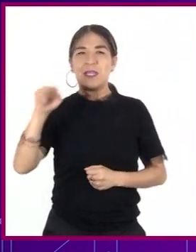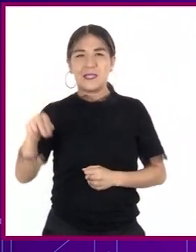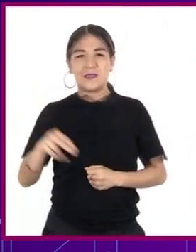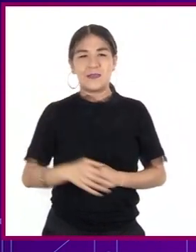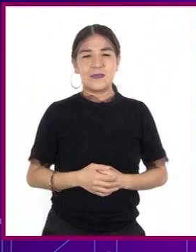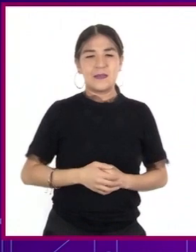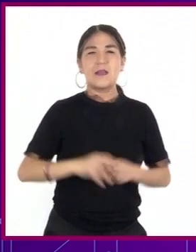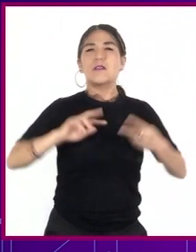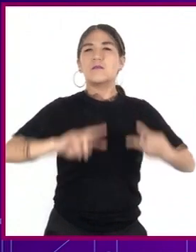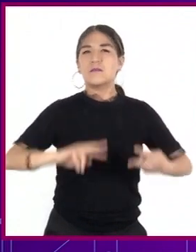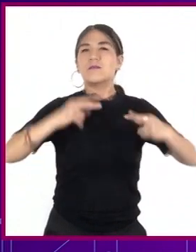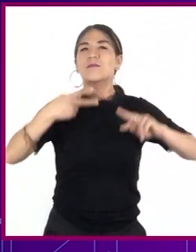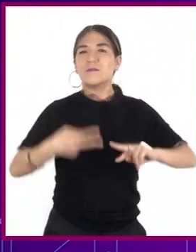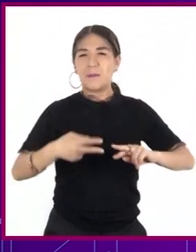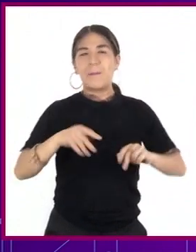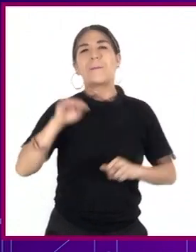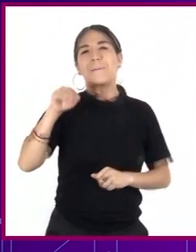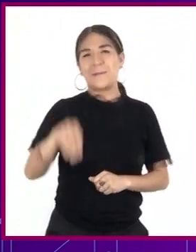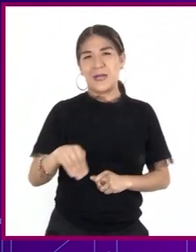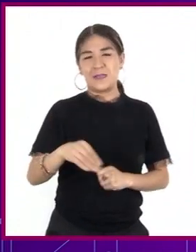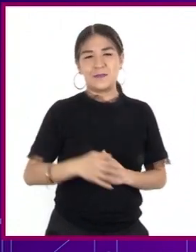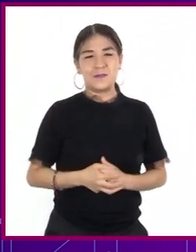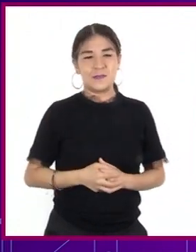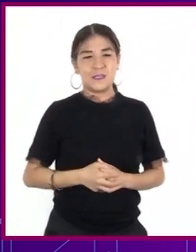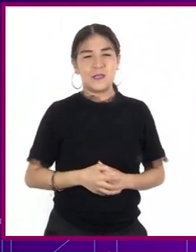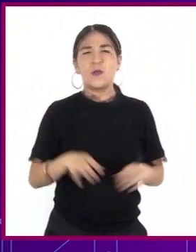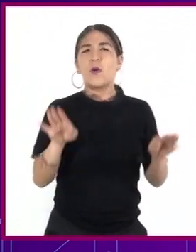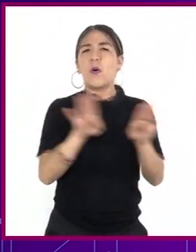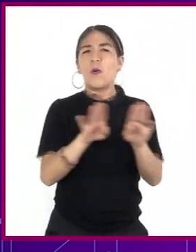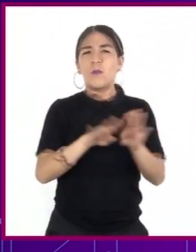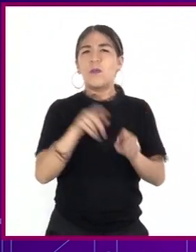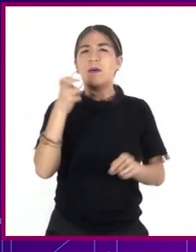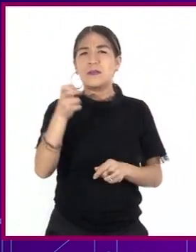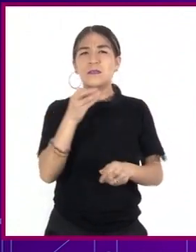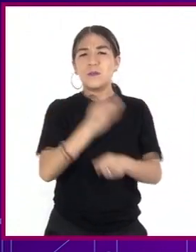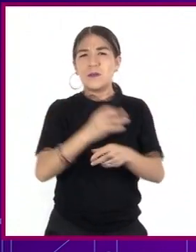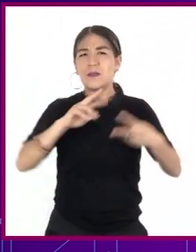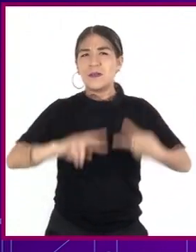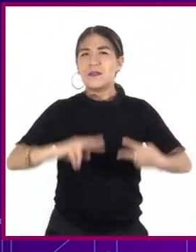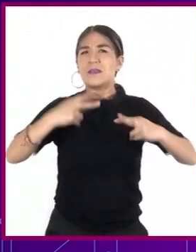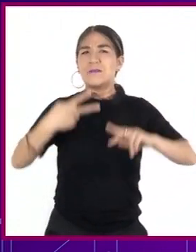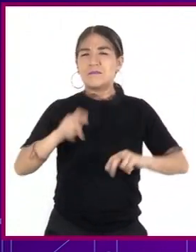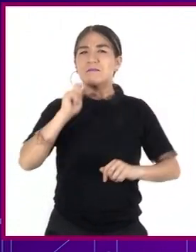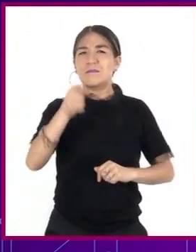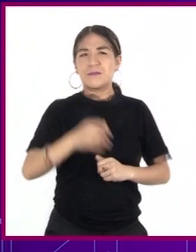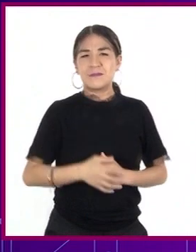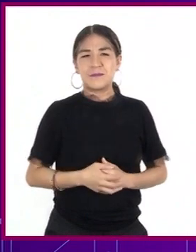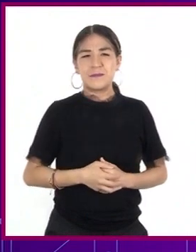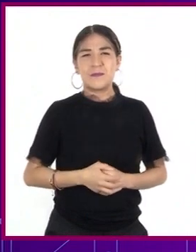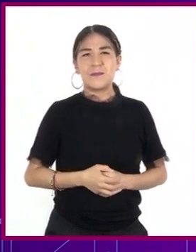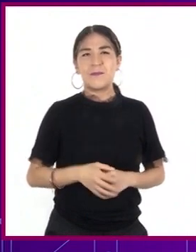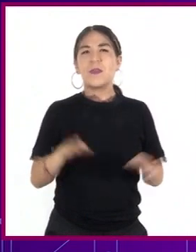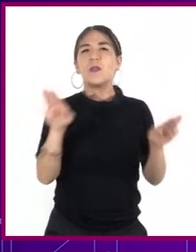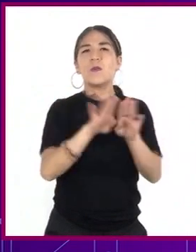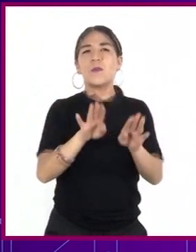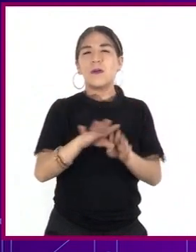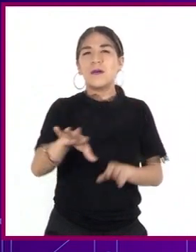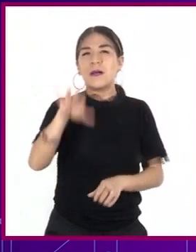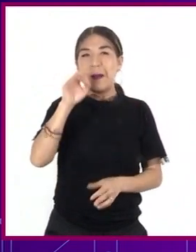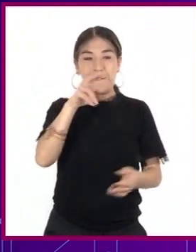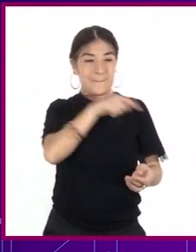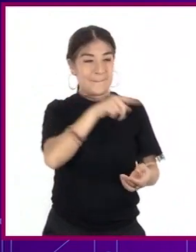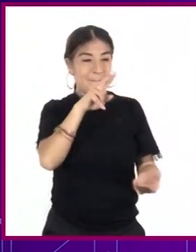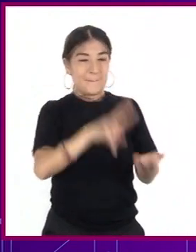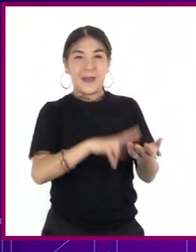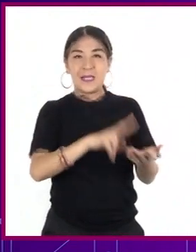y la convertiremos a metros. Una manera de realizar conversiones es determinar el factor de